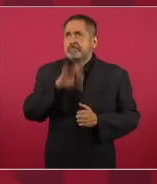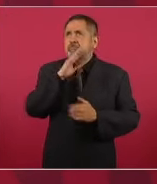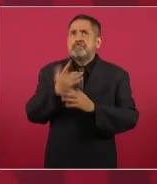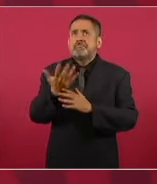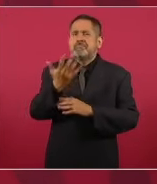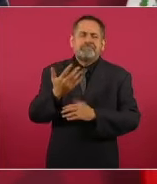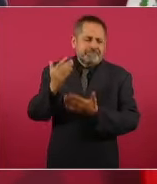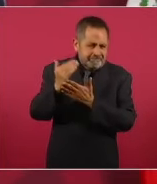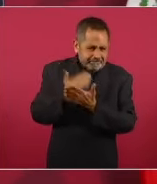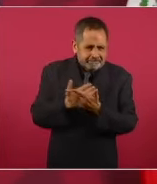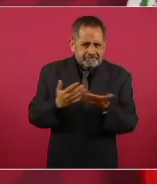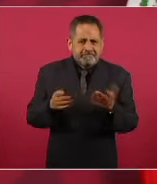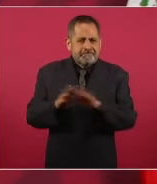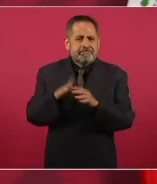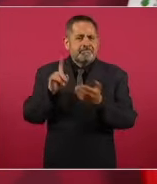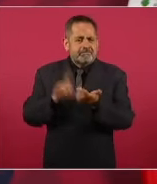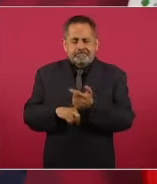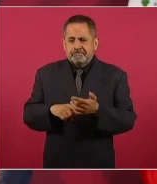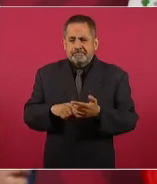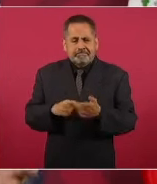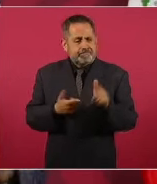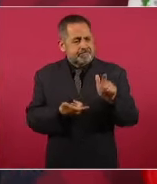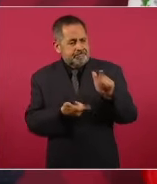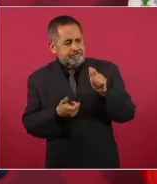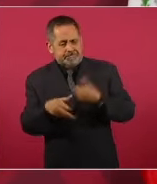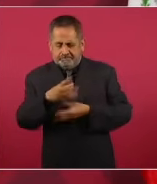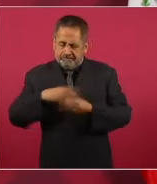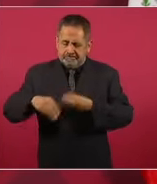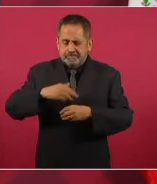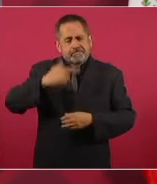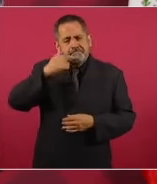menos y tener más rentabilidad. Con todo esto,